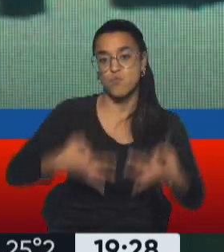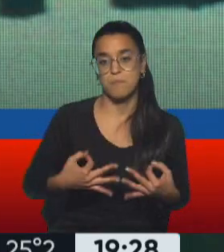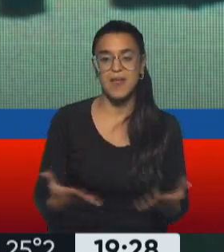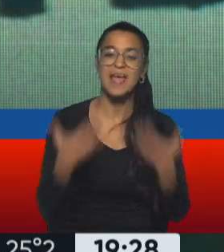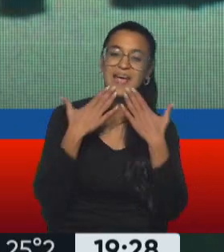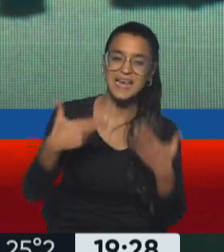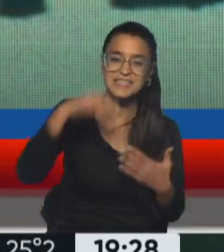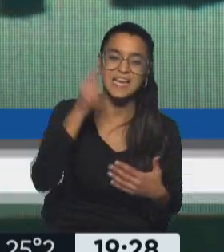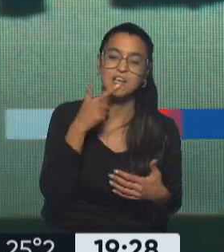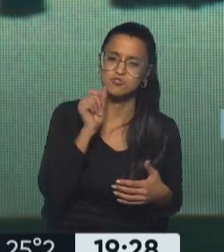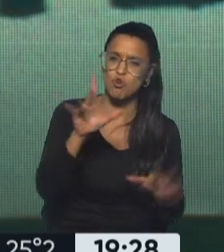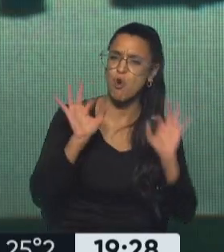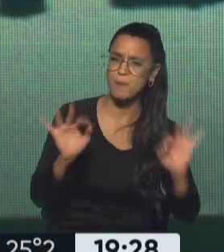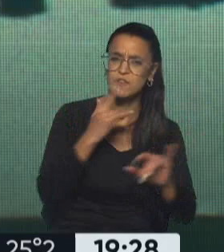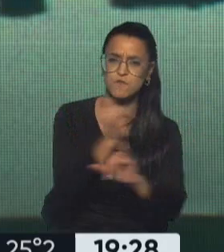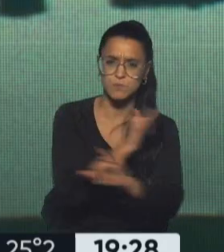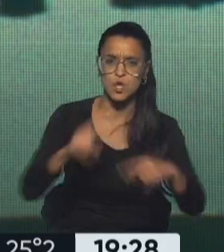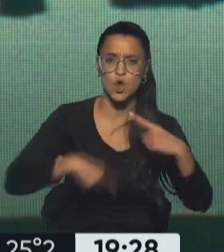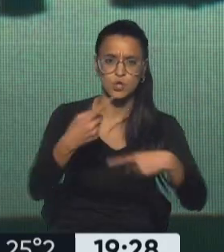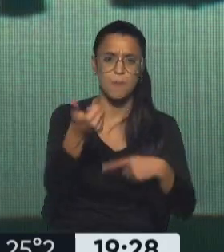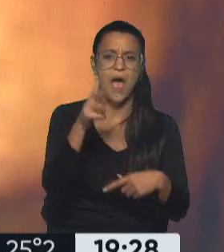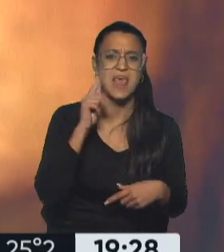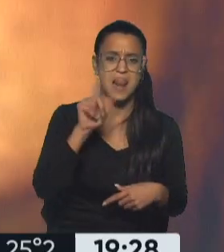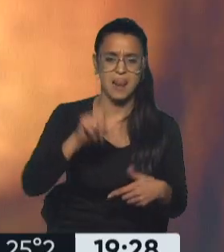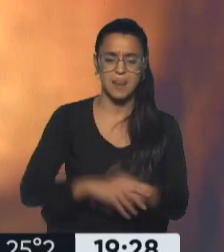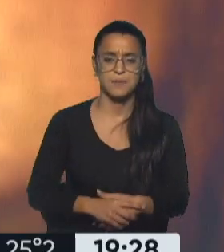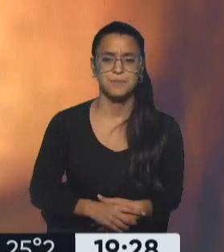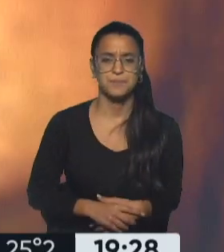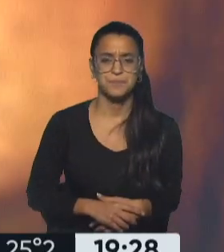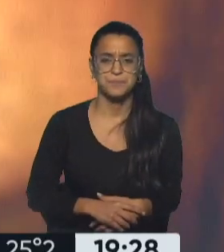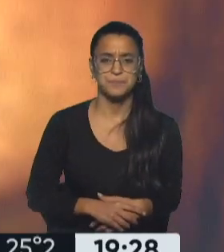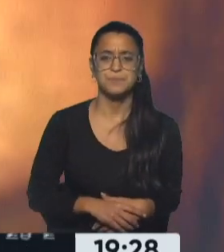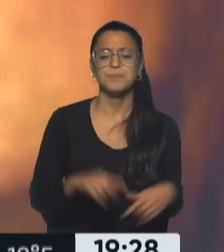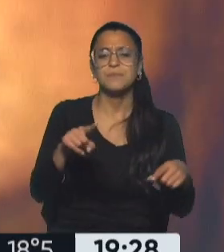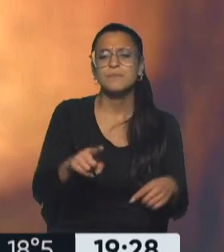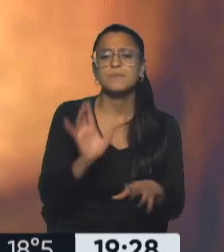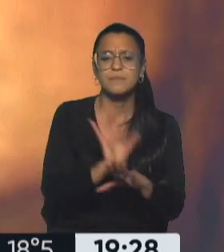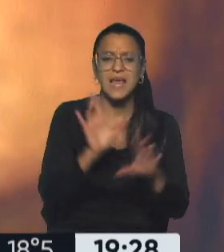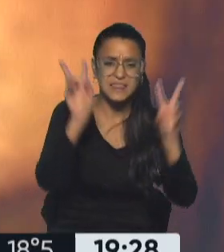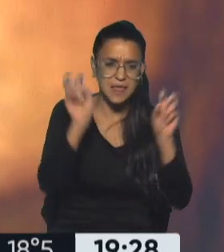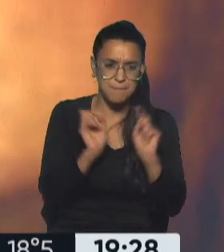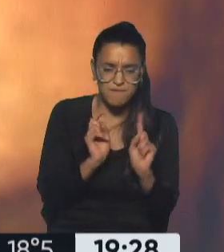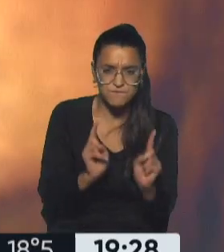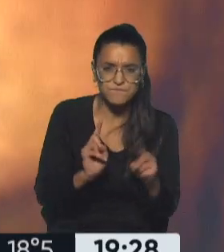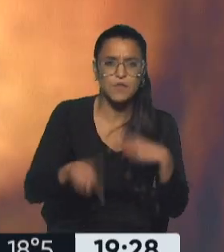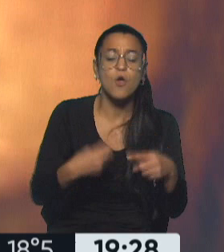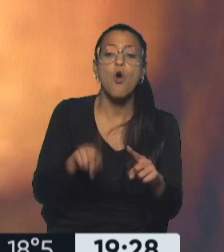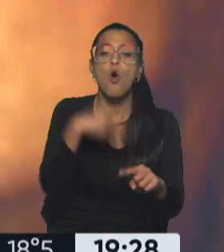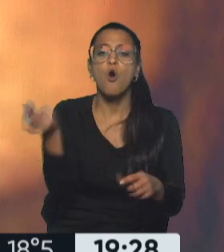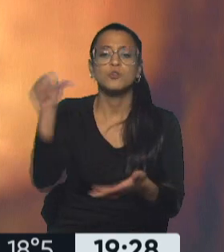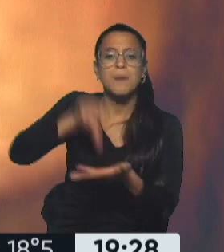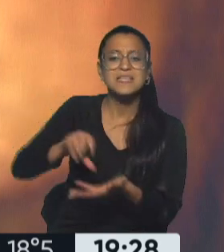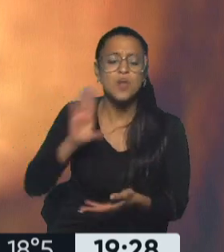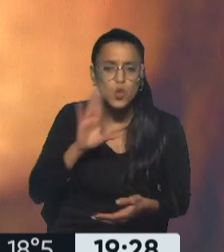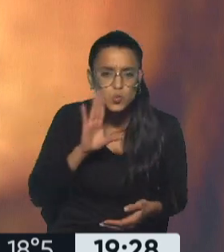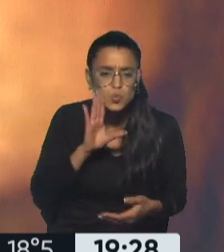Gracias, Néstor. Muy completa la información. Seguimos con Ariel. Y no nos vamos a alejar de la temática, aunque sí vamos a ir a otro país, a Estados